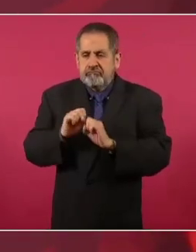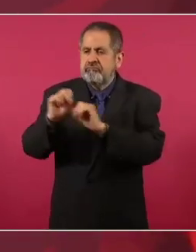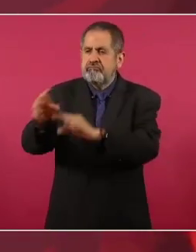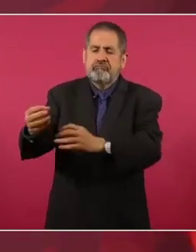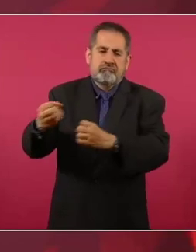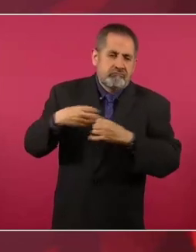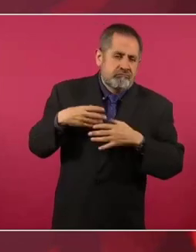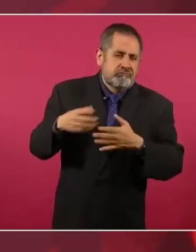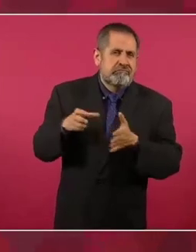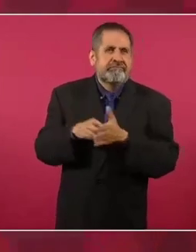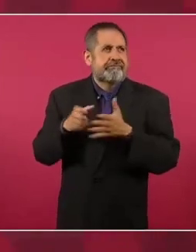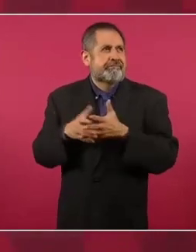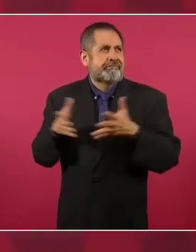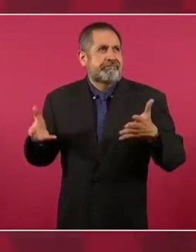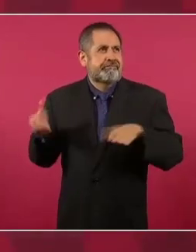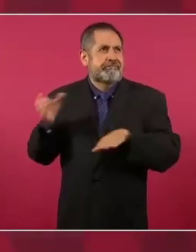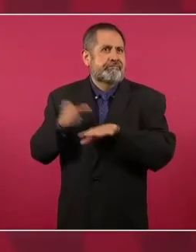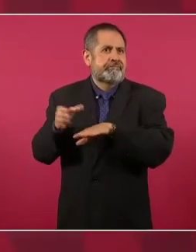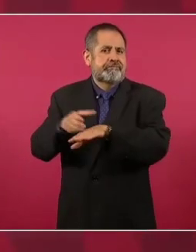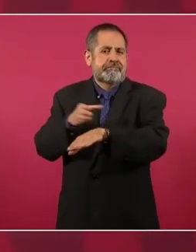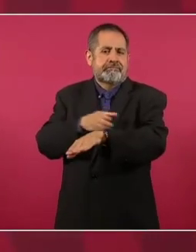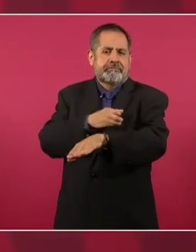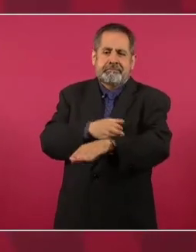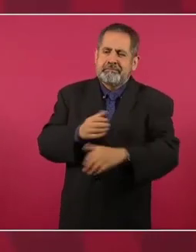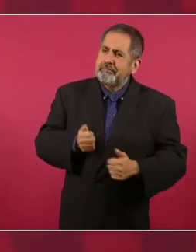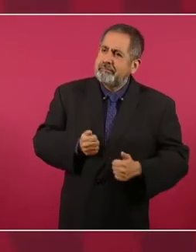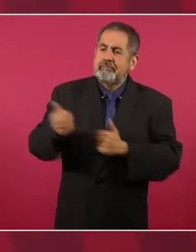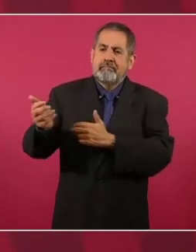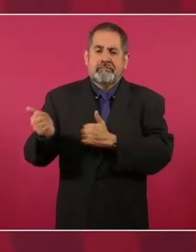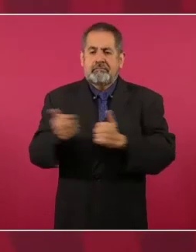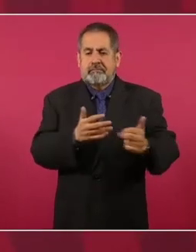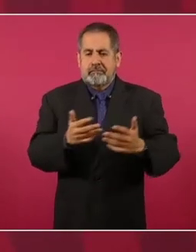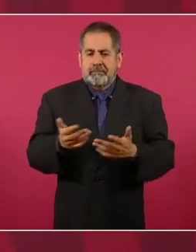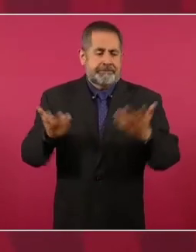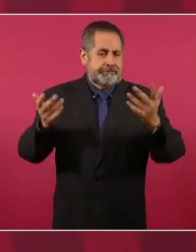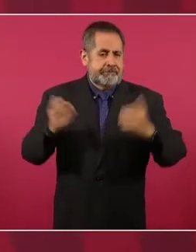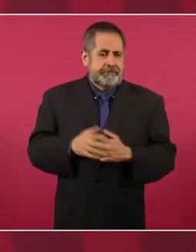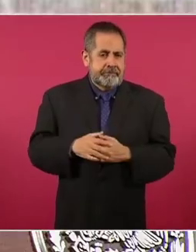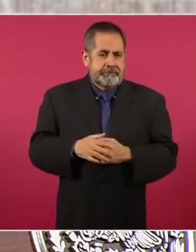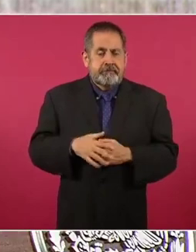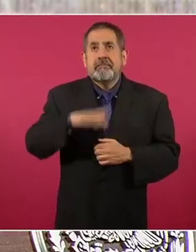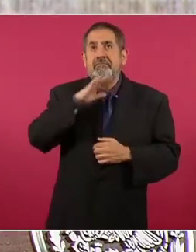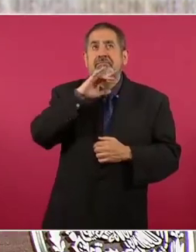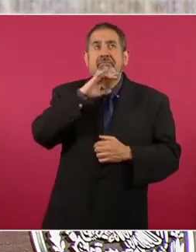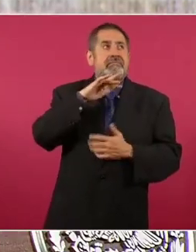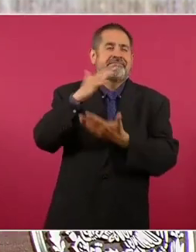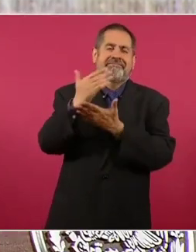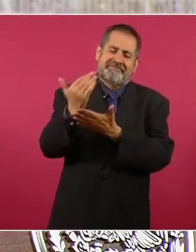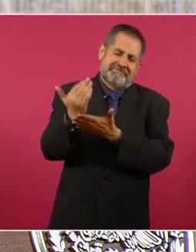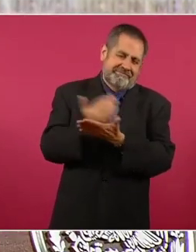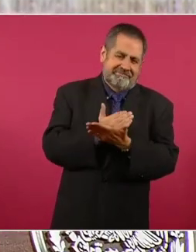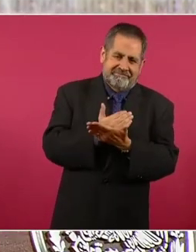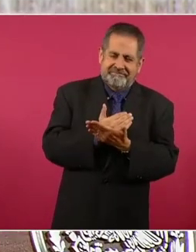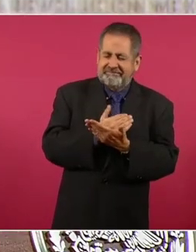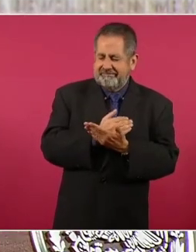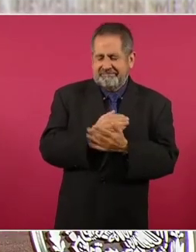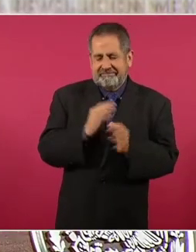Imagínense lo que se va a evitar de contaminación